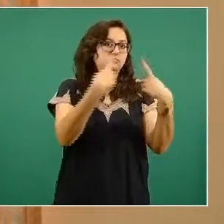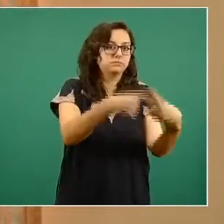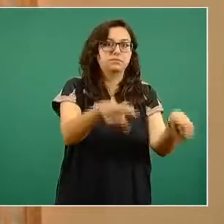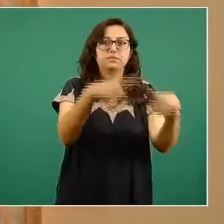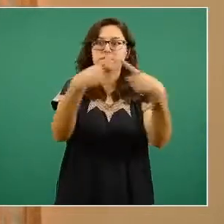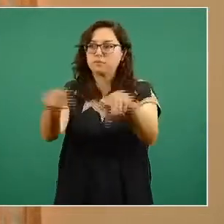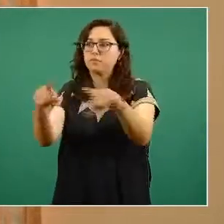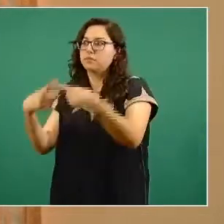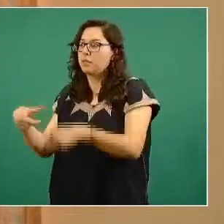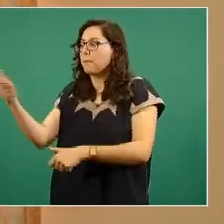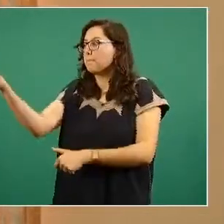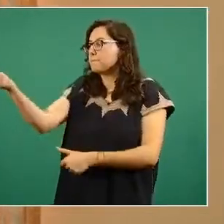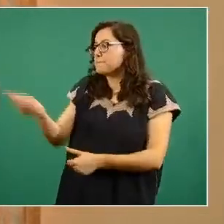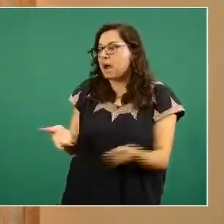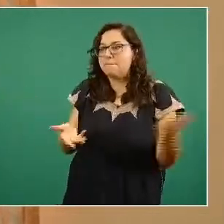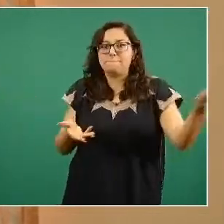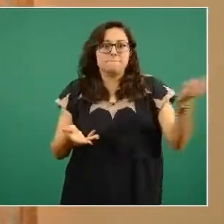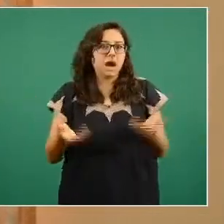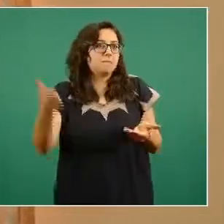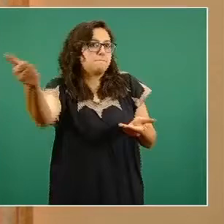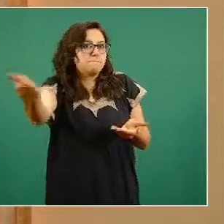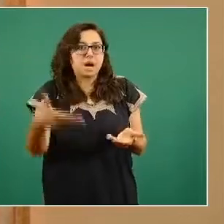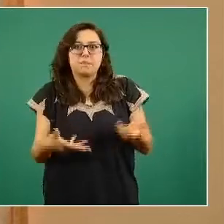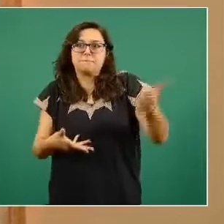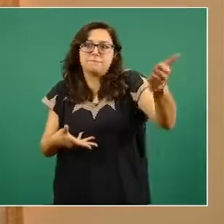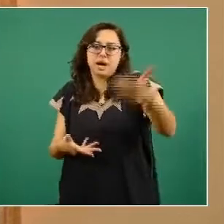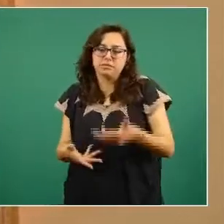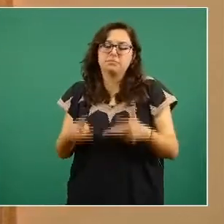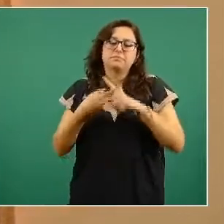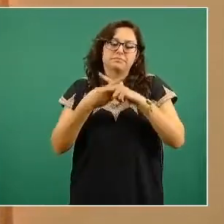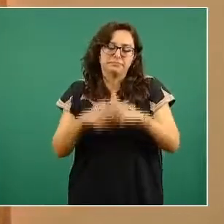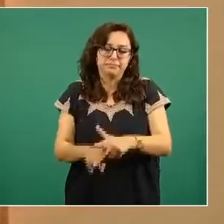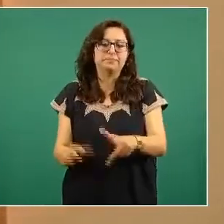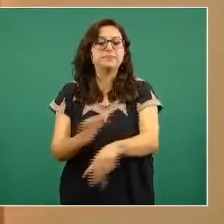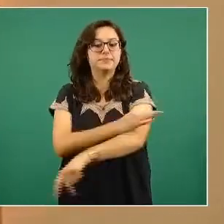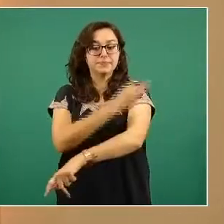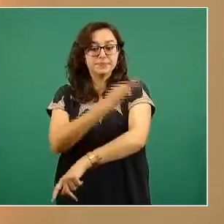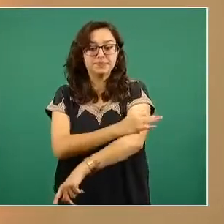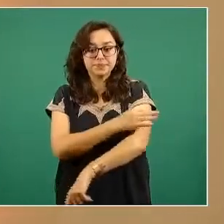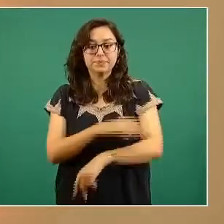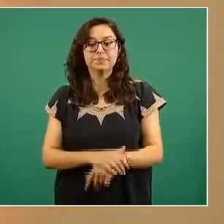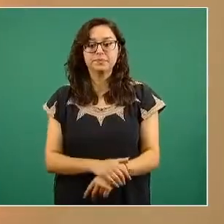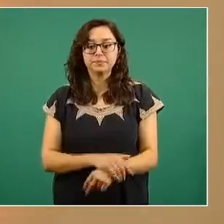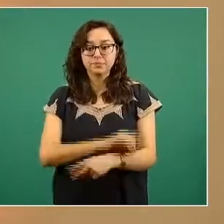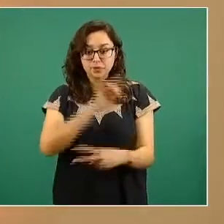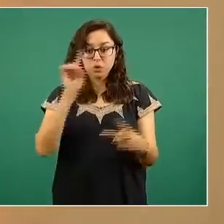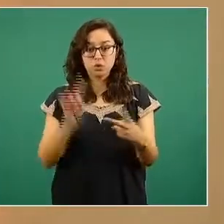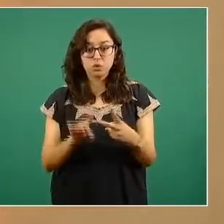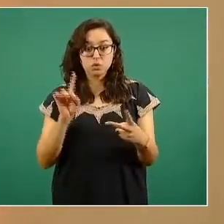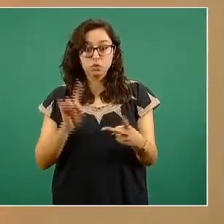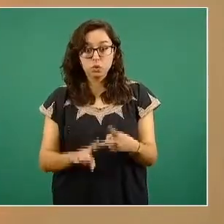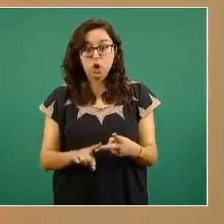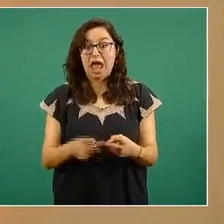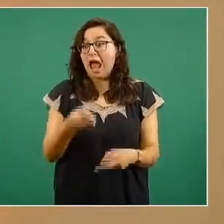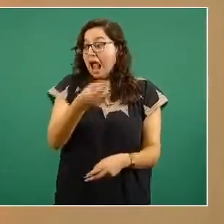de los proyectos de desarrollo de estas vacunas. Segundo, la vacunación es voluntaria, pero